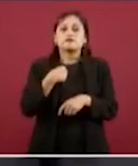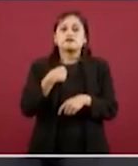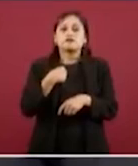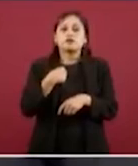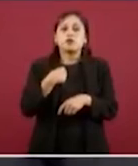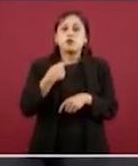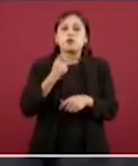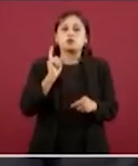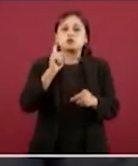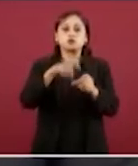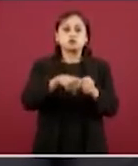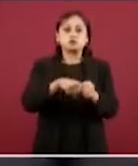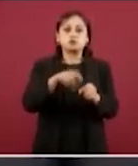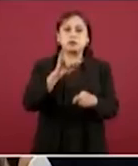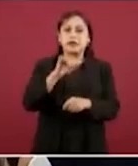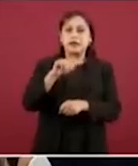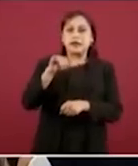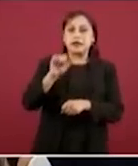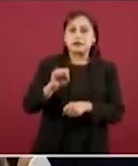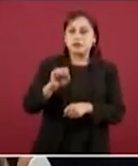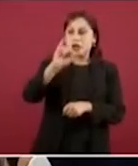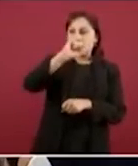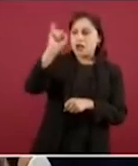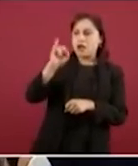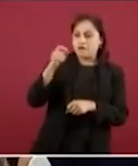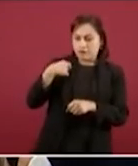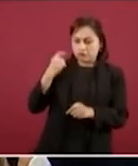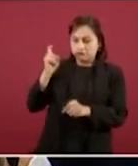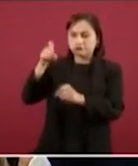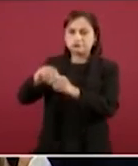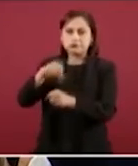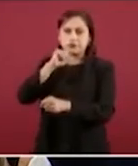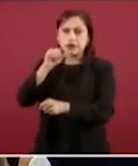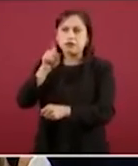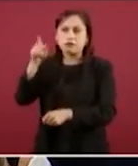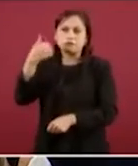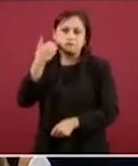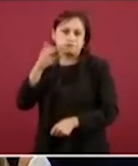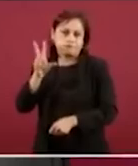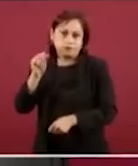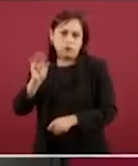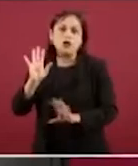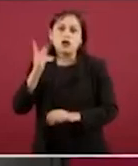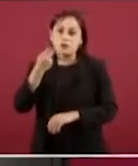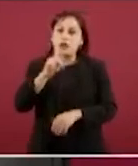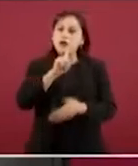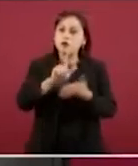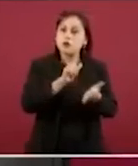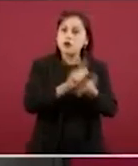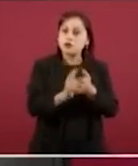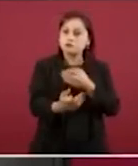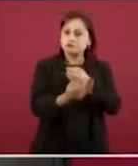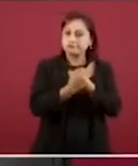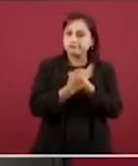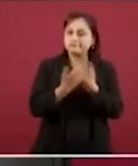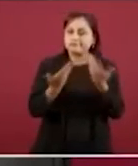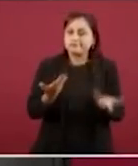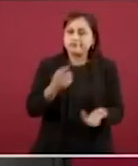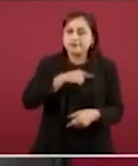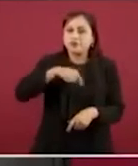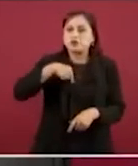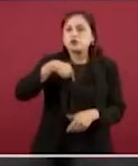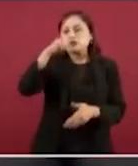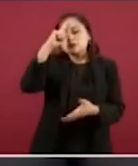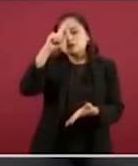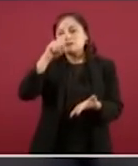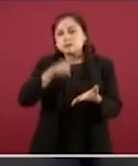ellos es porque no quieren no porque no no se no se puede y eso creemos que debe de lograrse pues